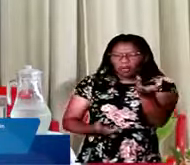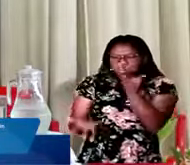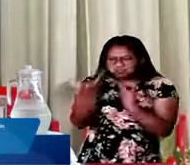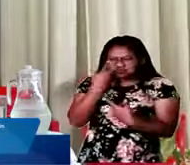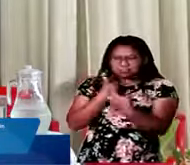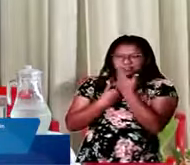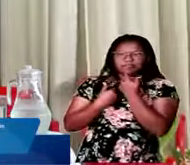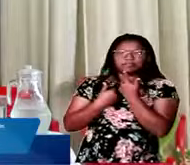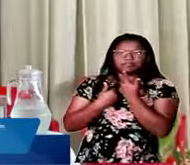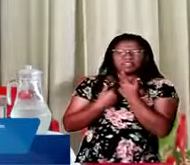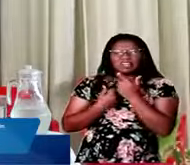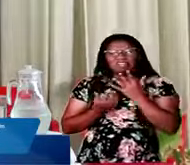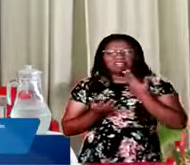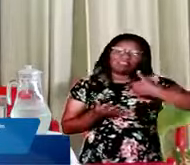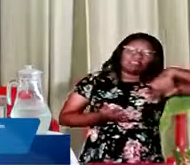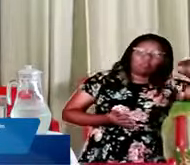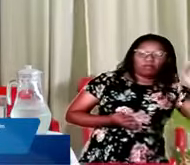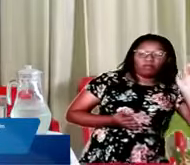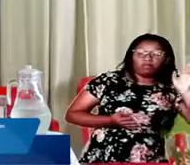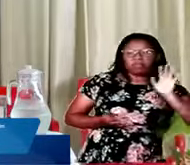dejándole medio muerto.